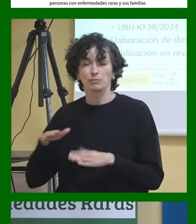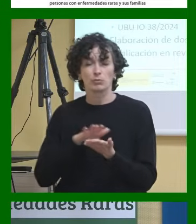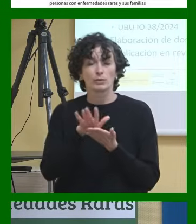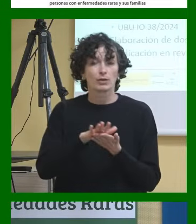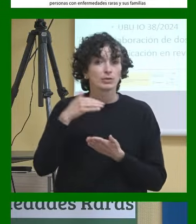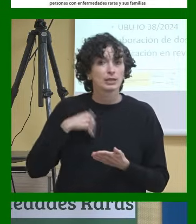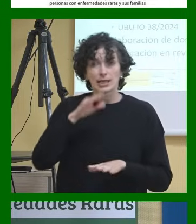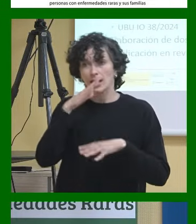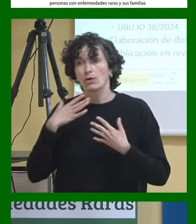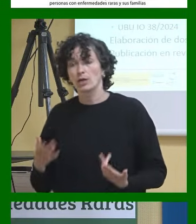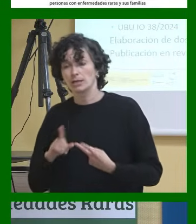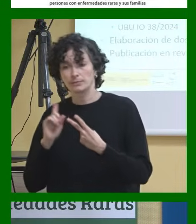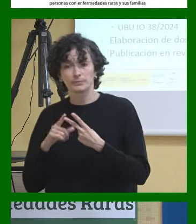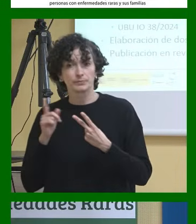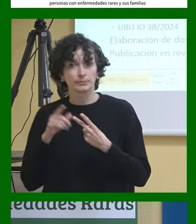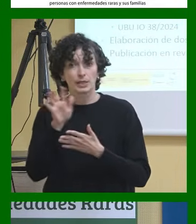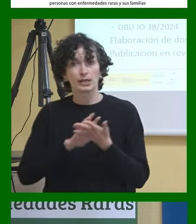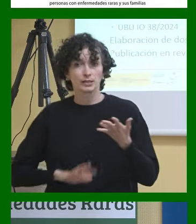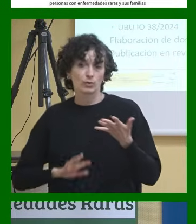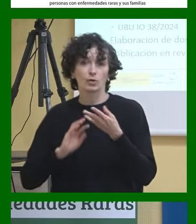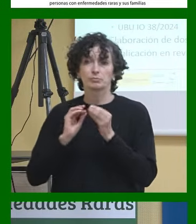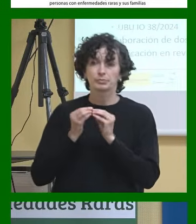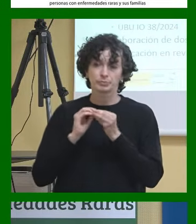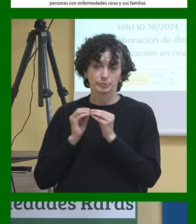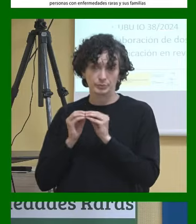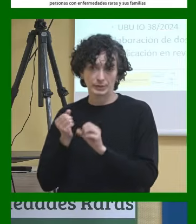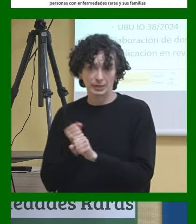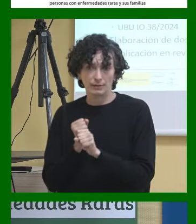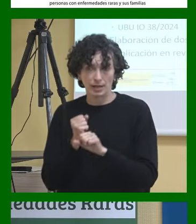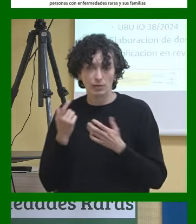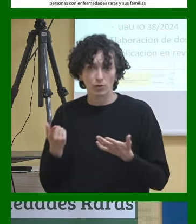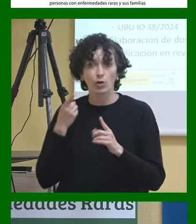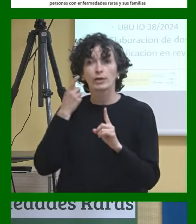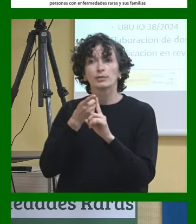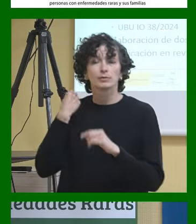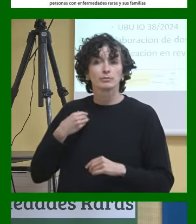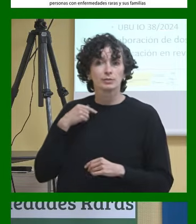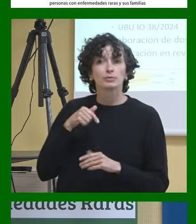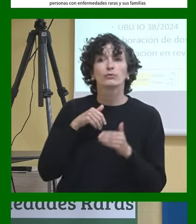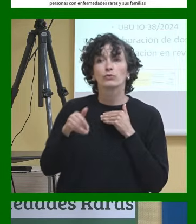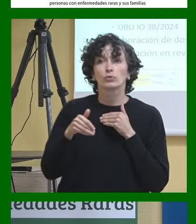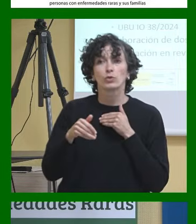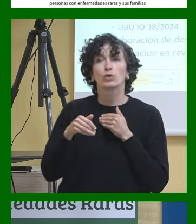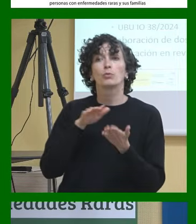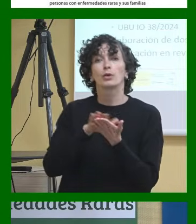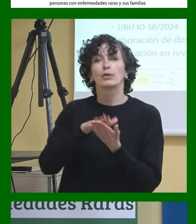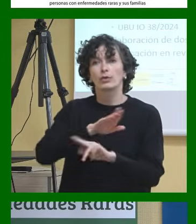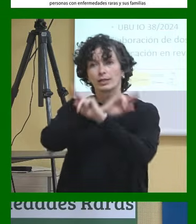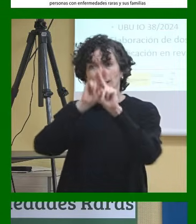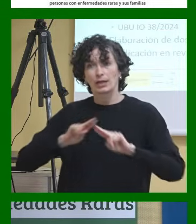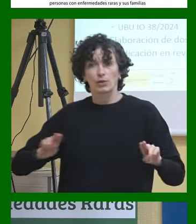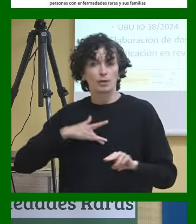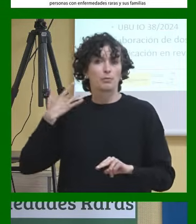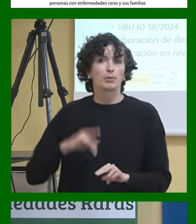ahora mismo trabajando en la elaboración del segundo artículo, también con esta intención, ¿no?, de que se publique a nivel internacional